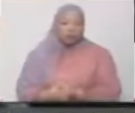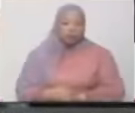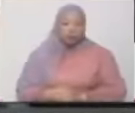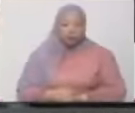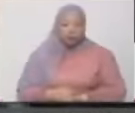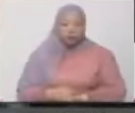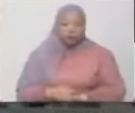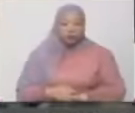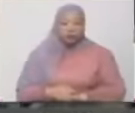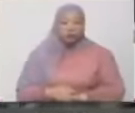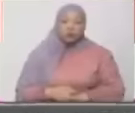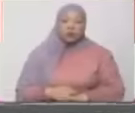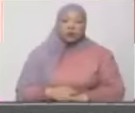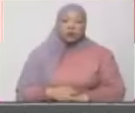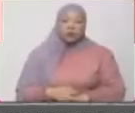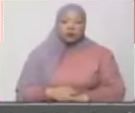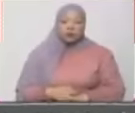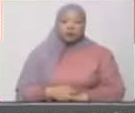consecuente.